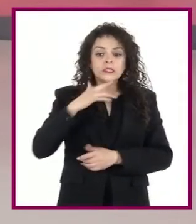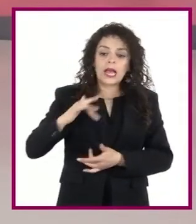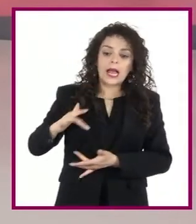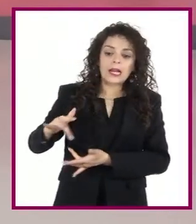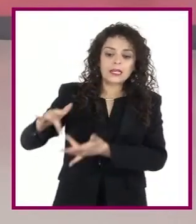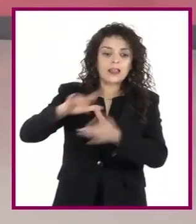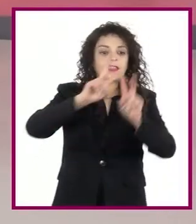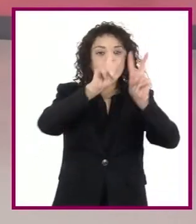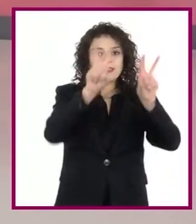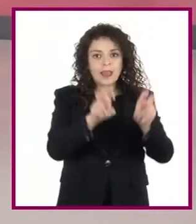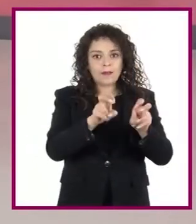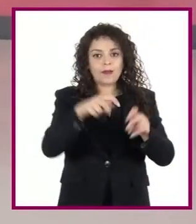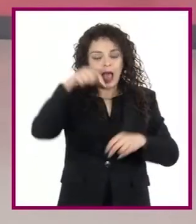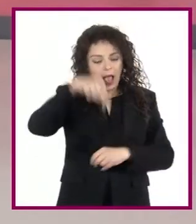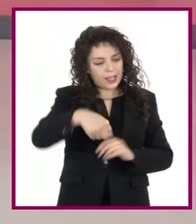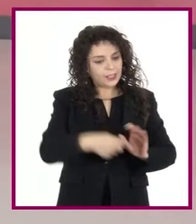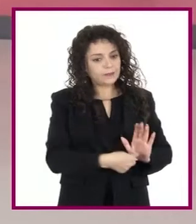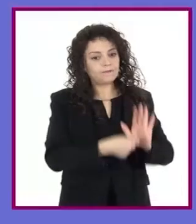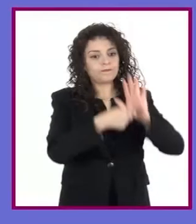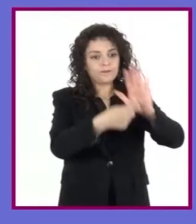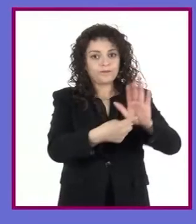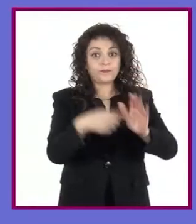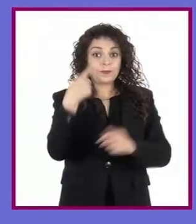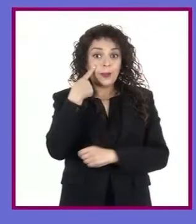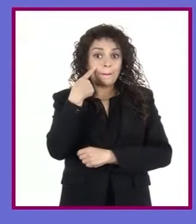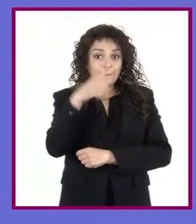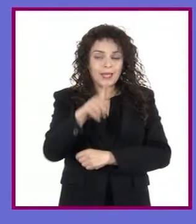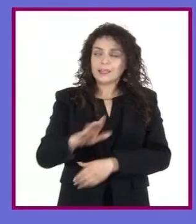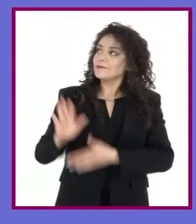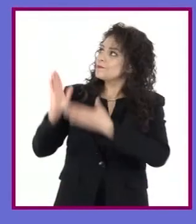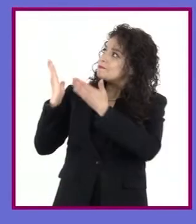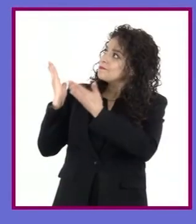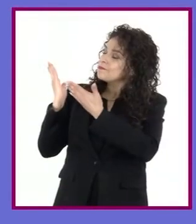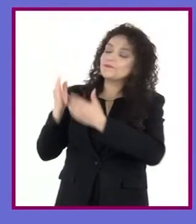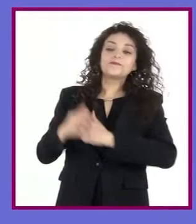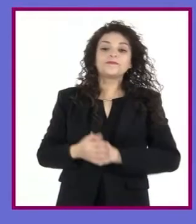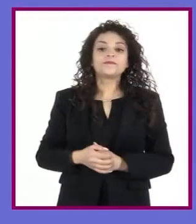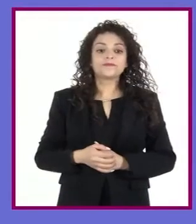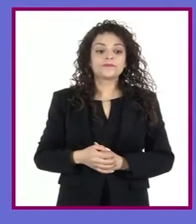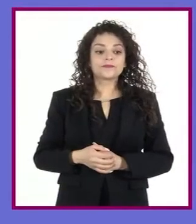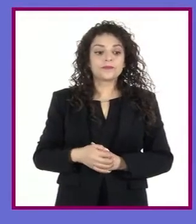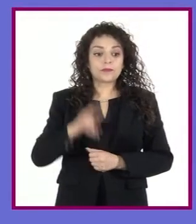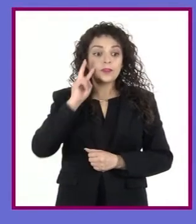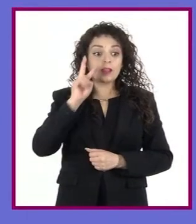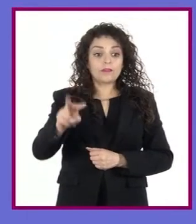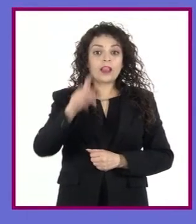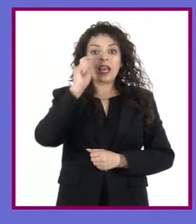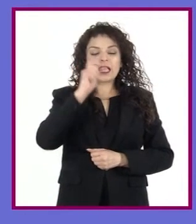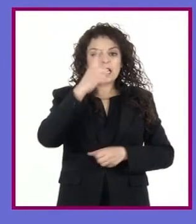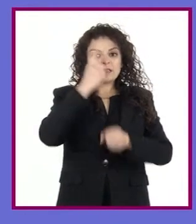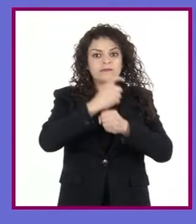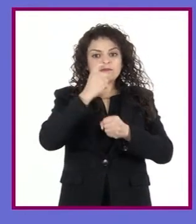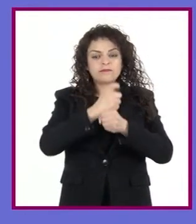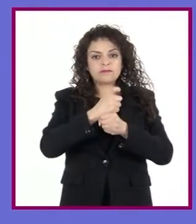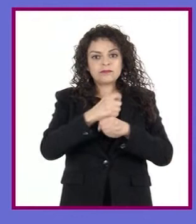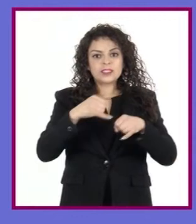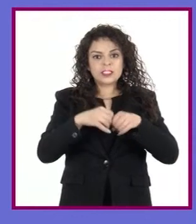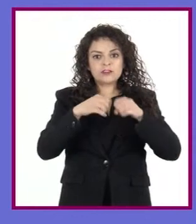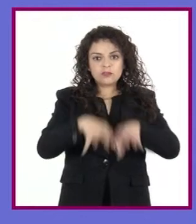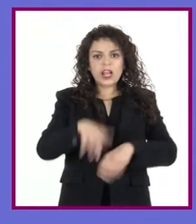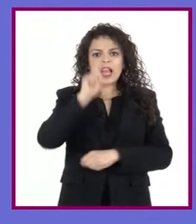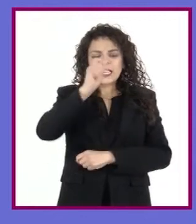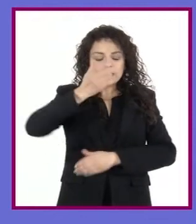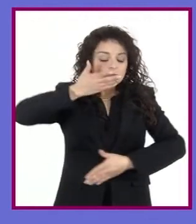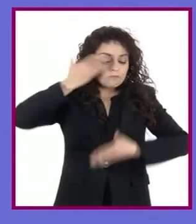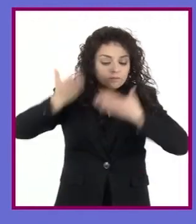sociales y lo mostramos? Veamos. Como se observa en la fuente primaria, tenemos la presentación de un estudio, es